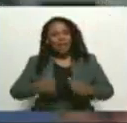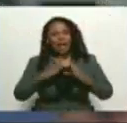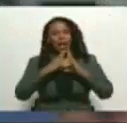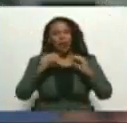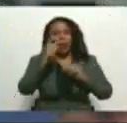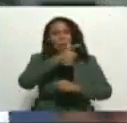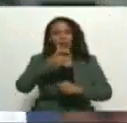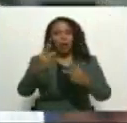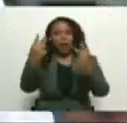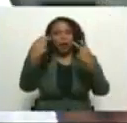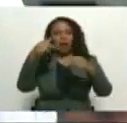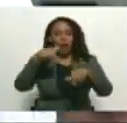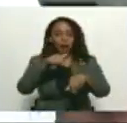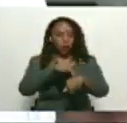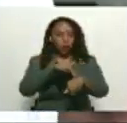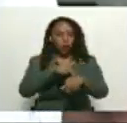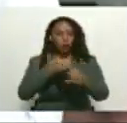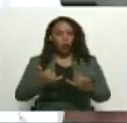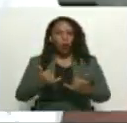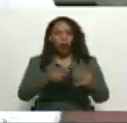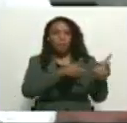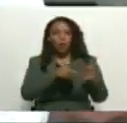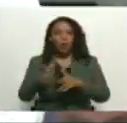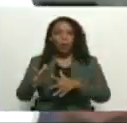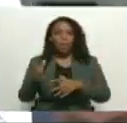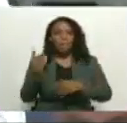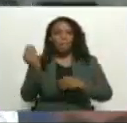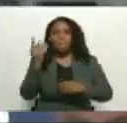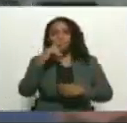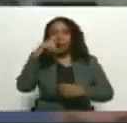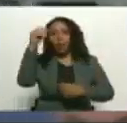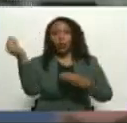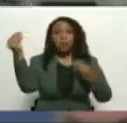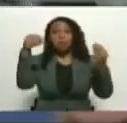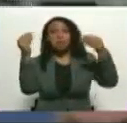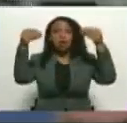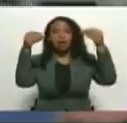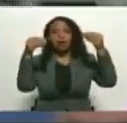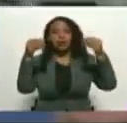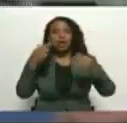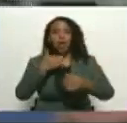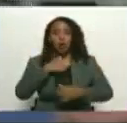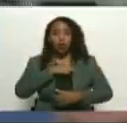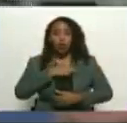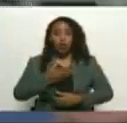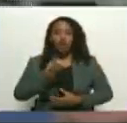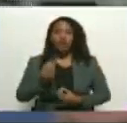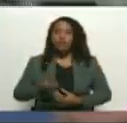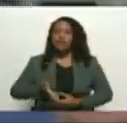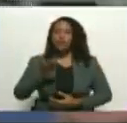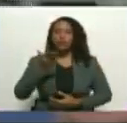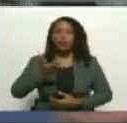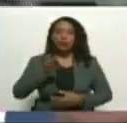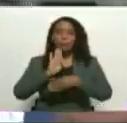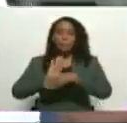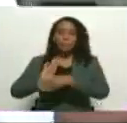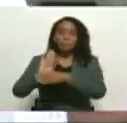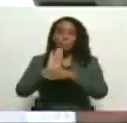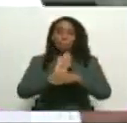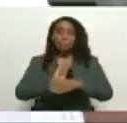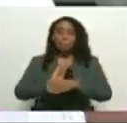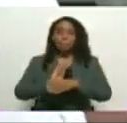ven a través de este maravilloso programa con Maduro Más. Sí, para nosotros es fundamental la conservación